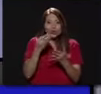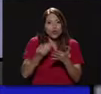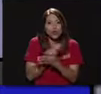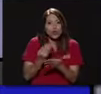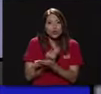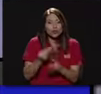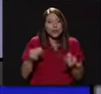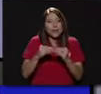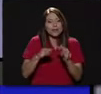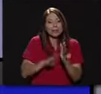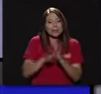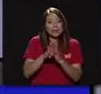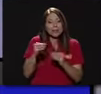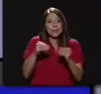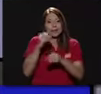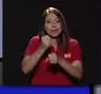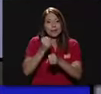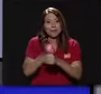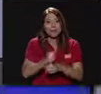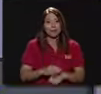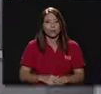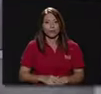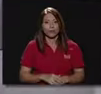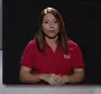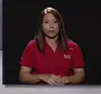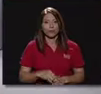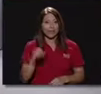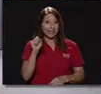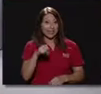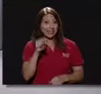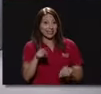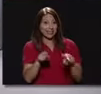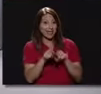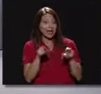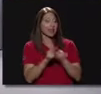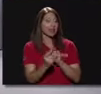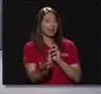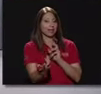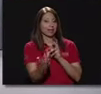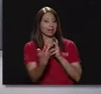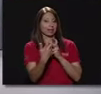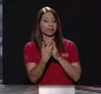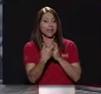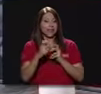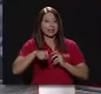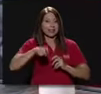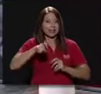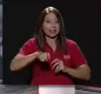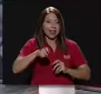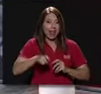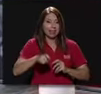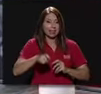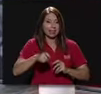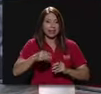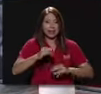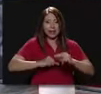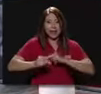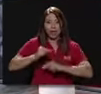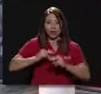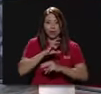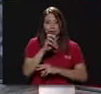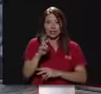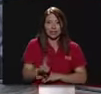mayor crecimiento y que generen mayor empleo. Sí, que también respondan un poco a las necesidades emergentes del